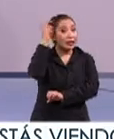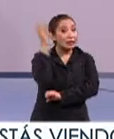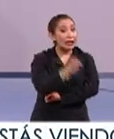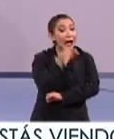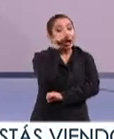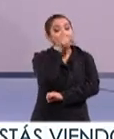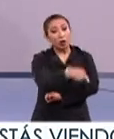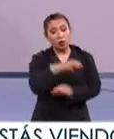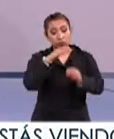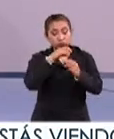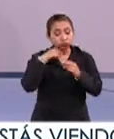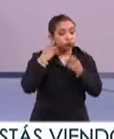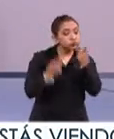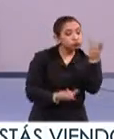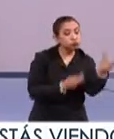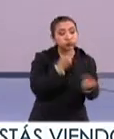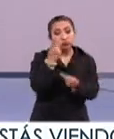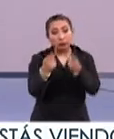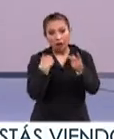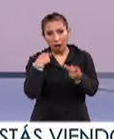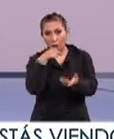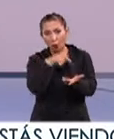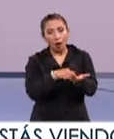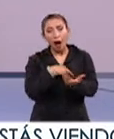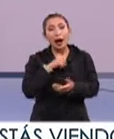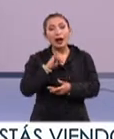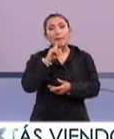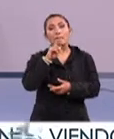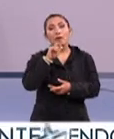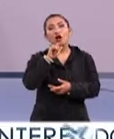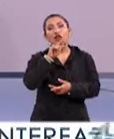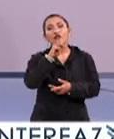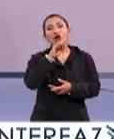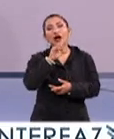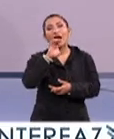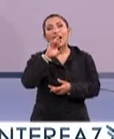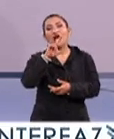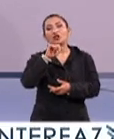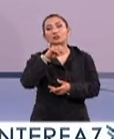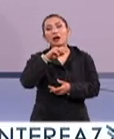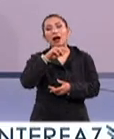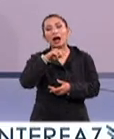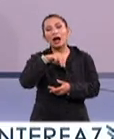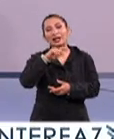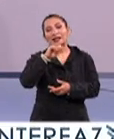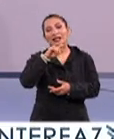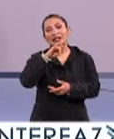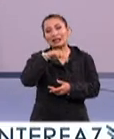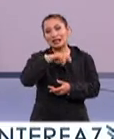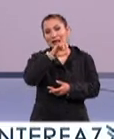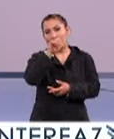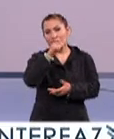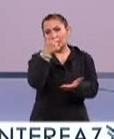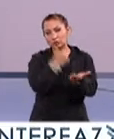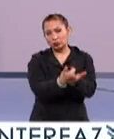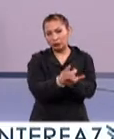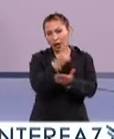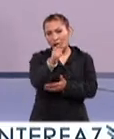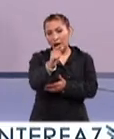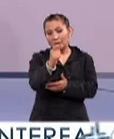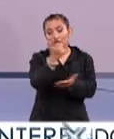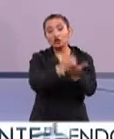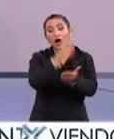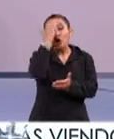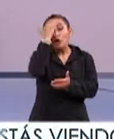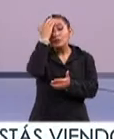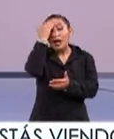Hidalgo. Las mesas de diálogo se llevarán a cabo en las instalaciones del Poliforum Carlos Martínez Balmori en la Ciudad del